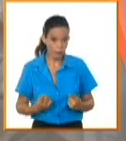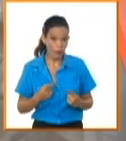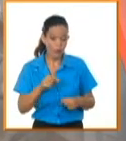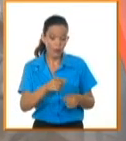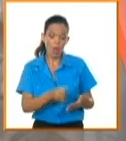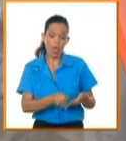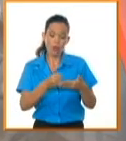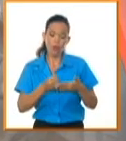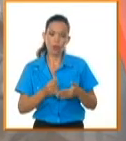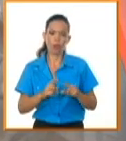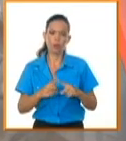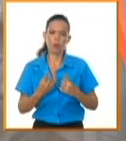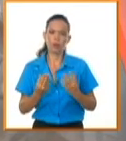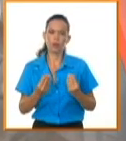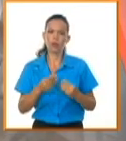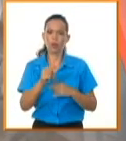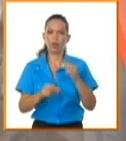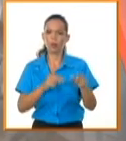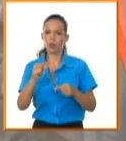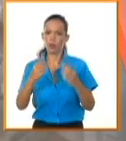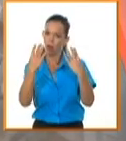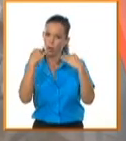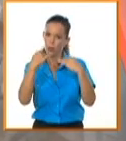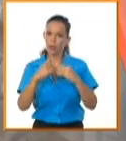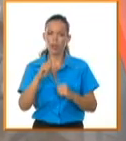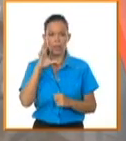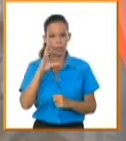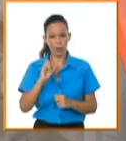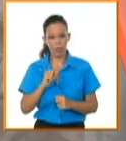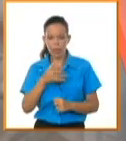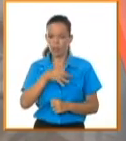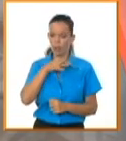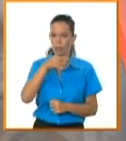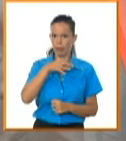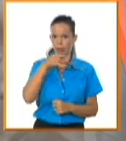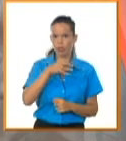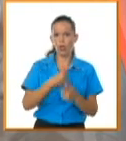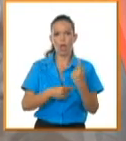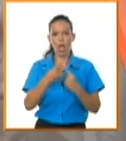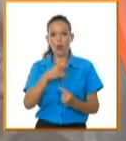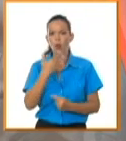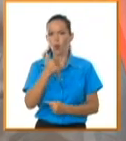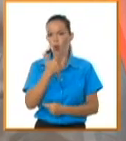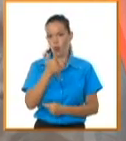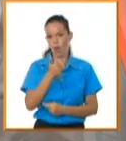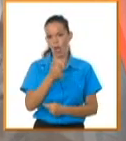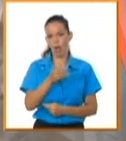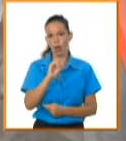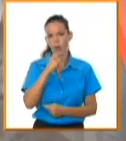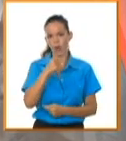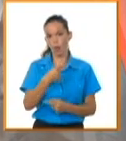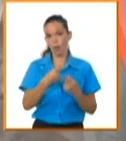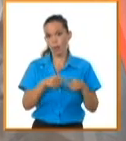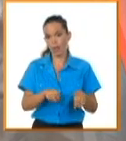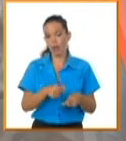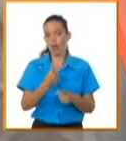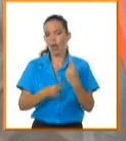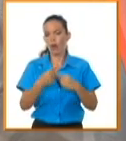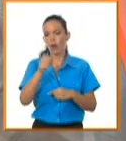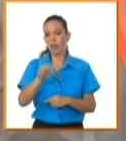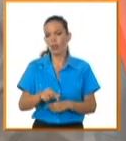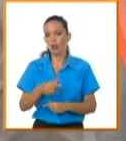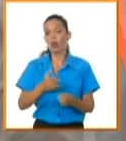muchas personas que que nos siguen y muchas personas incluso que que dan una buena opinión por sin embargo hay algunas personas que tienen